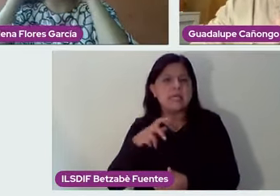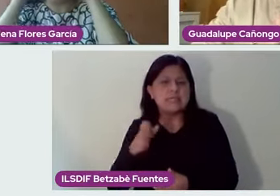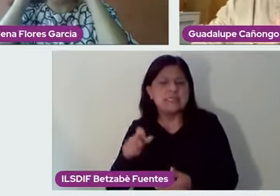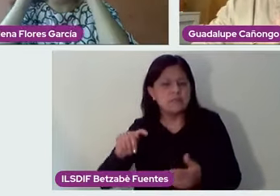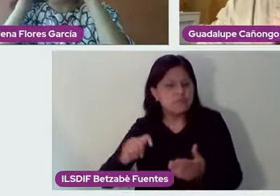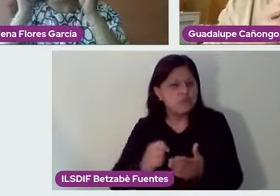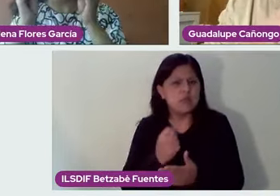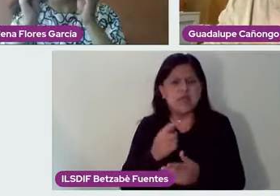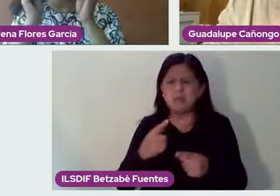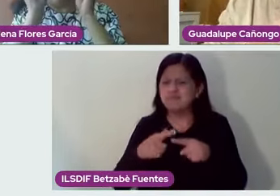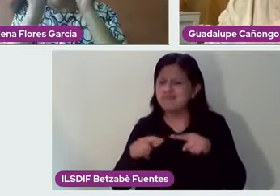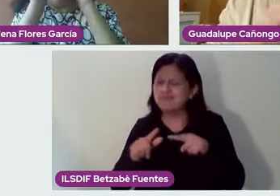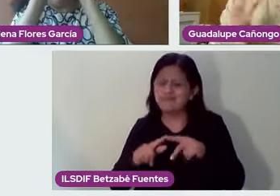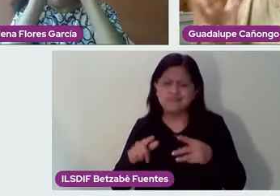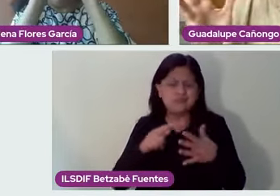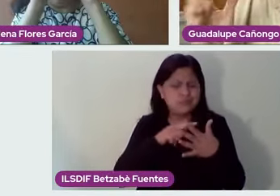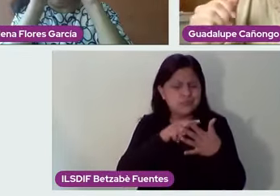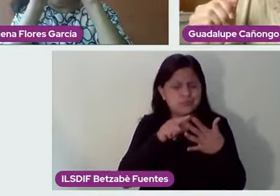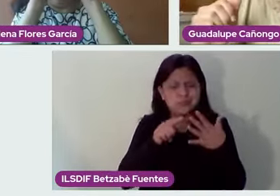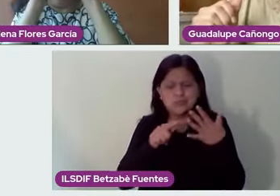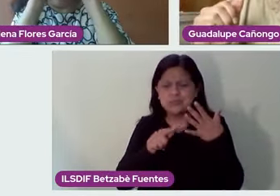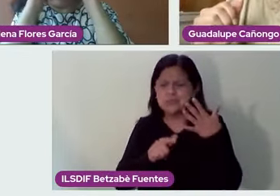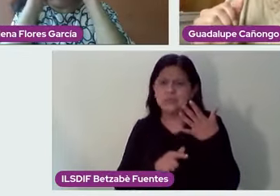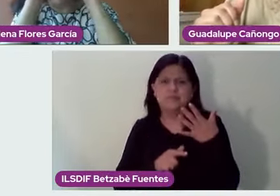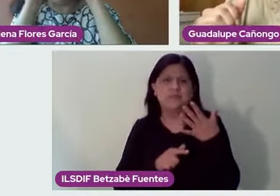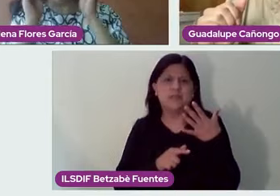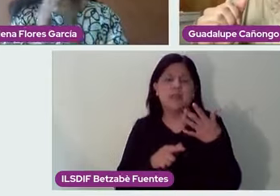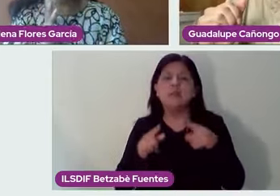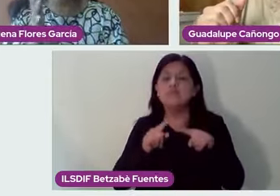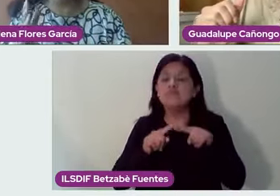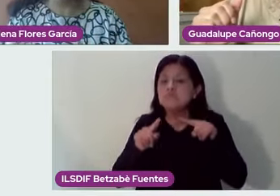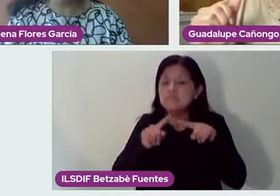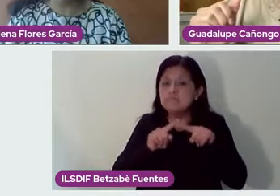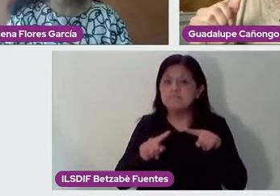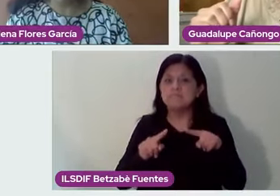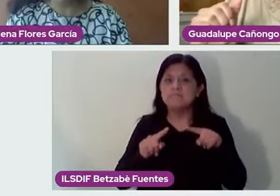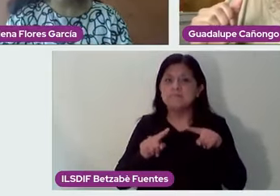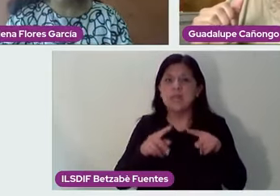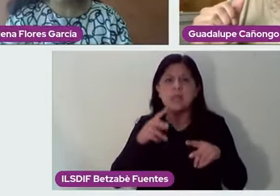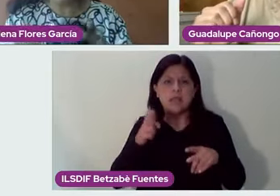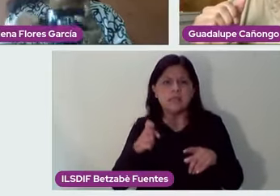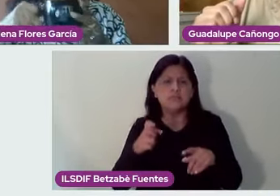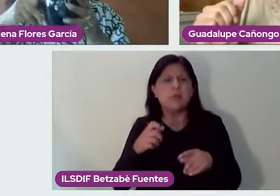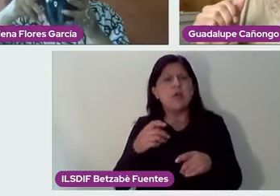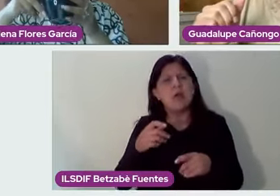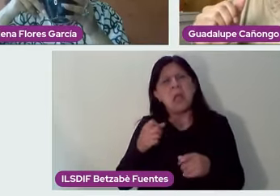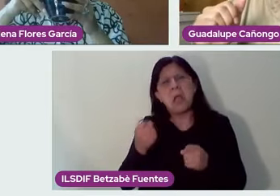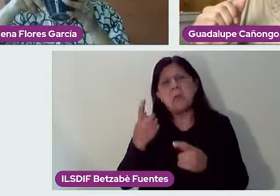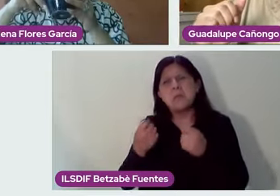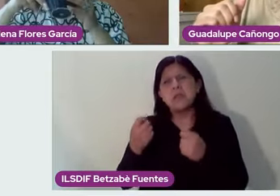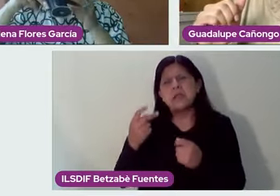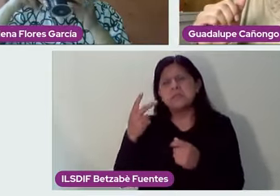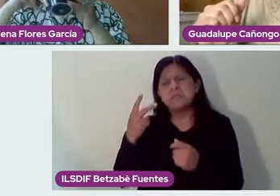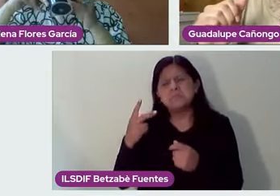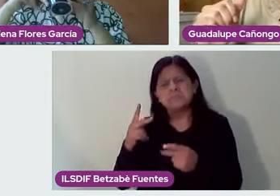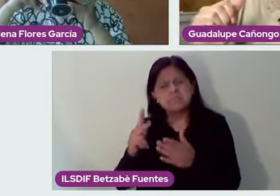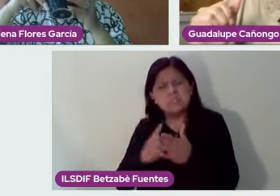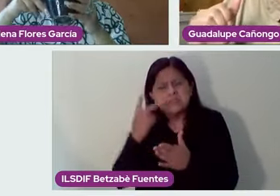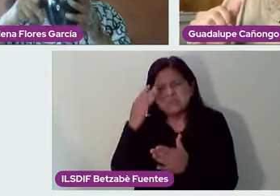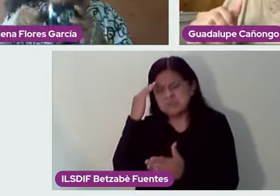Tecnología dirigida a muchos elementos. Tecnología a veces lo asociamos solamente para una cuestión a lo